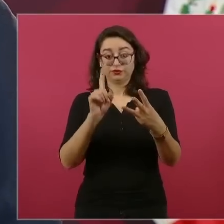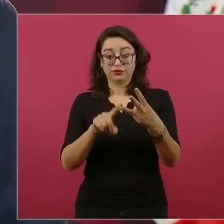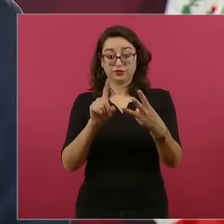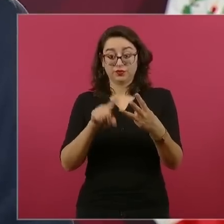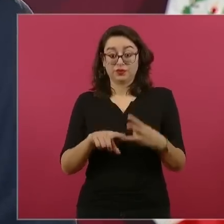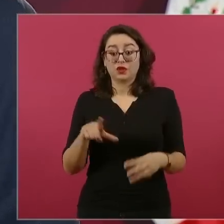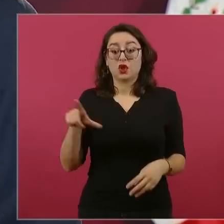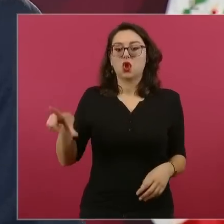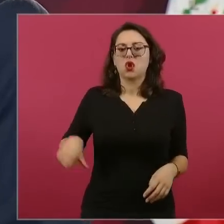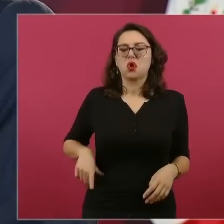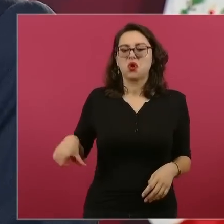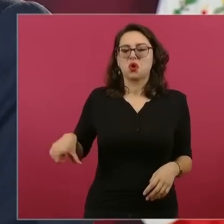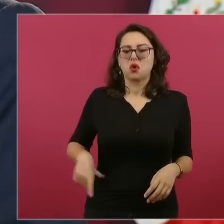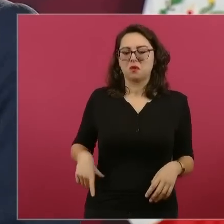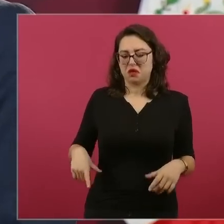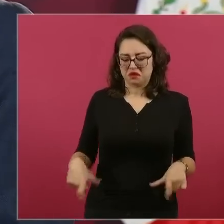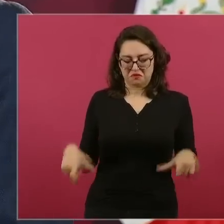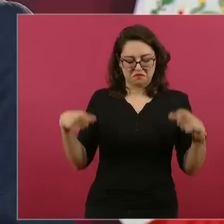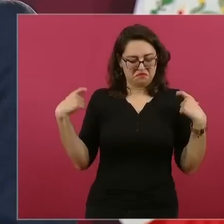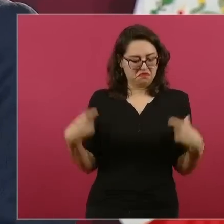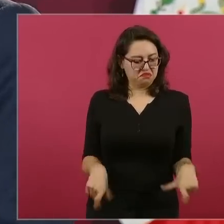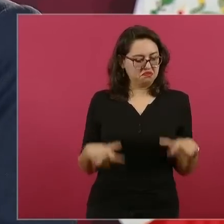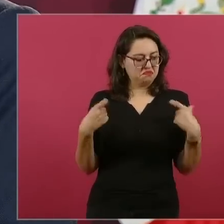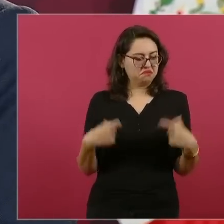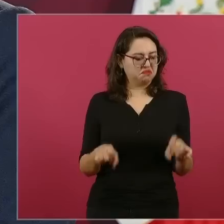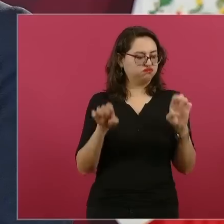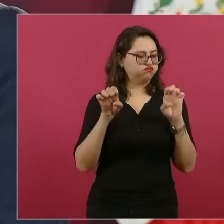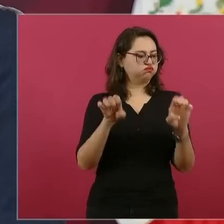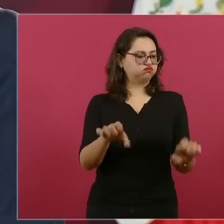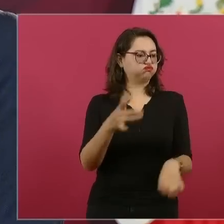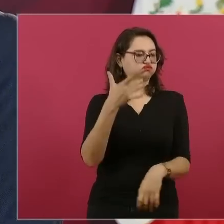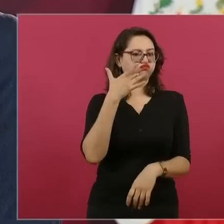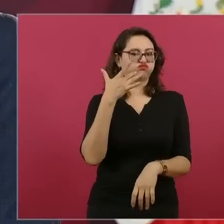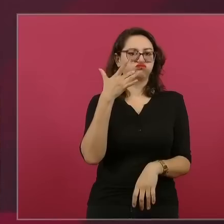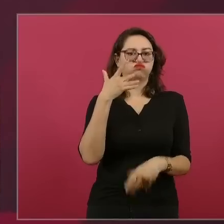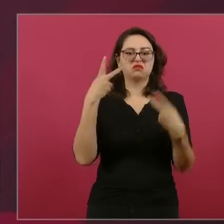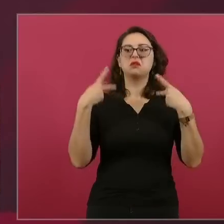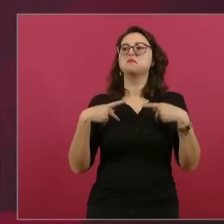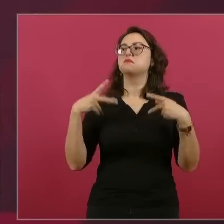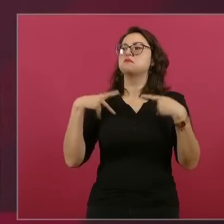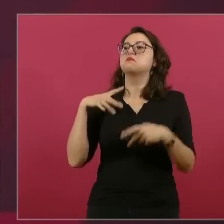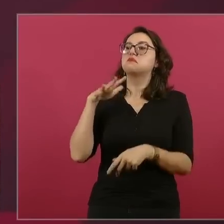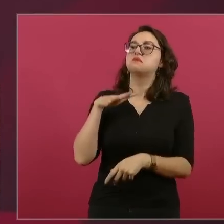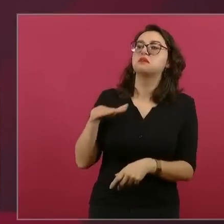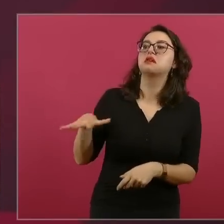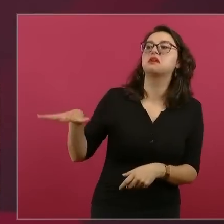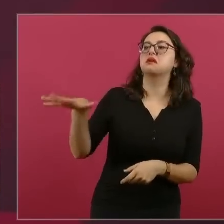No puede haber gobierno rico con pueblo pobre.